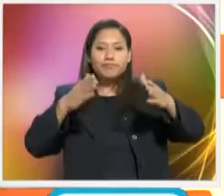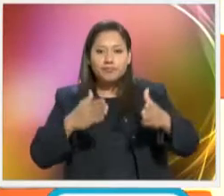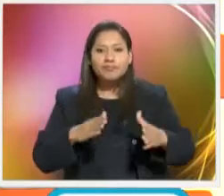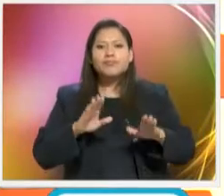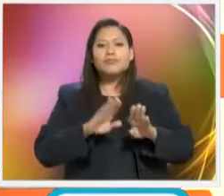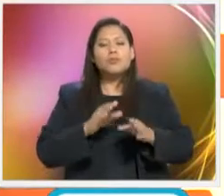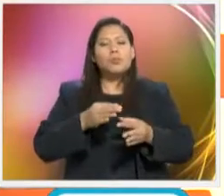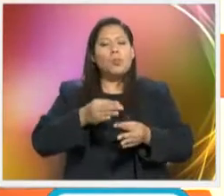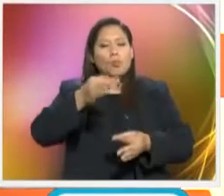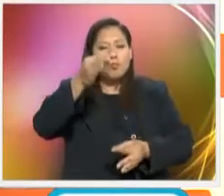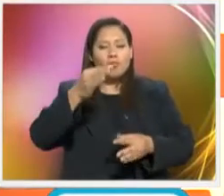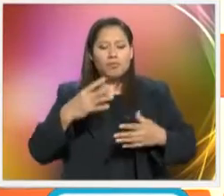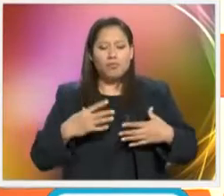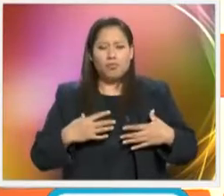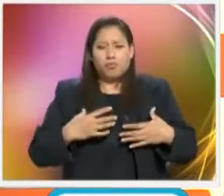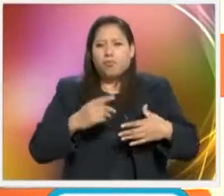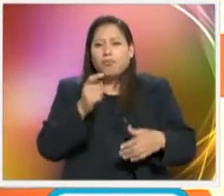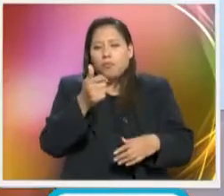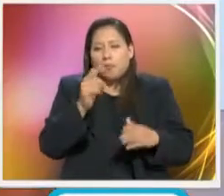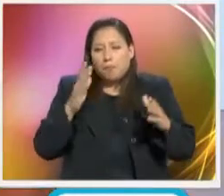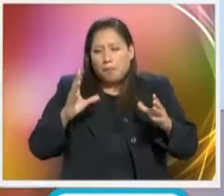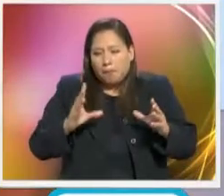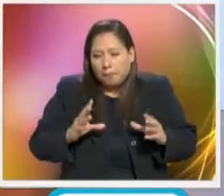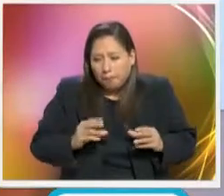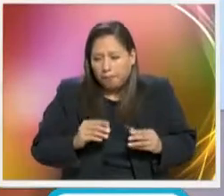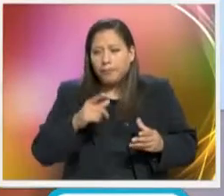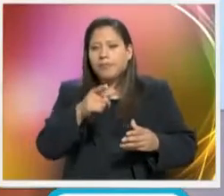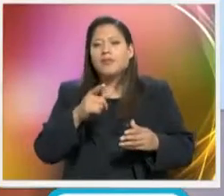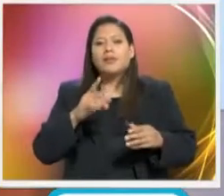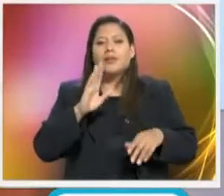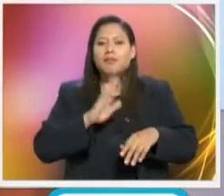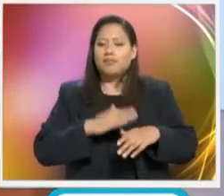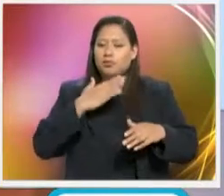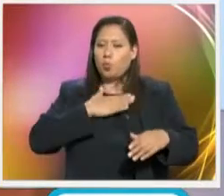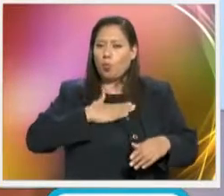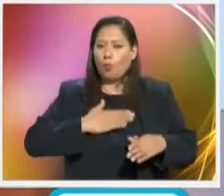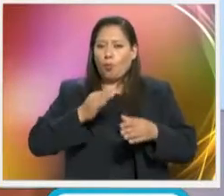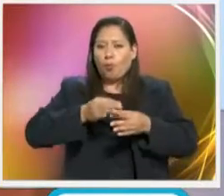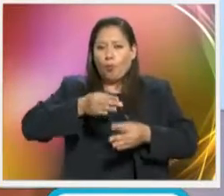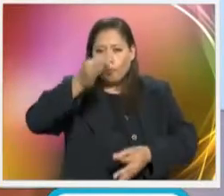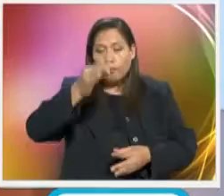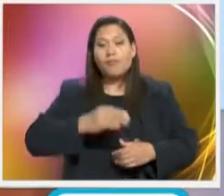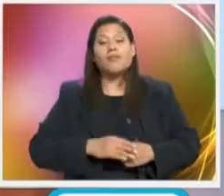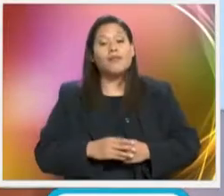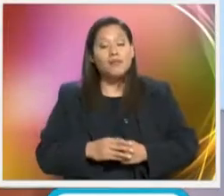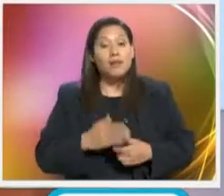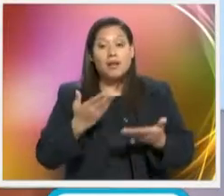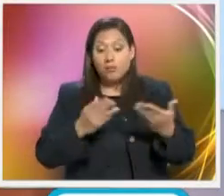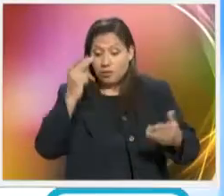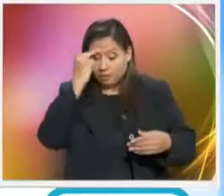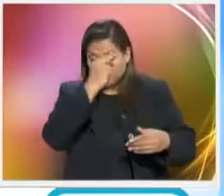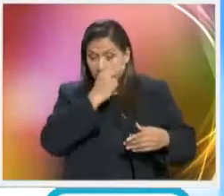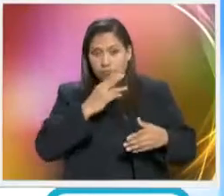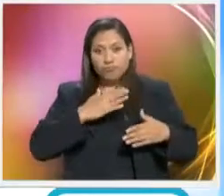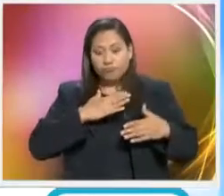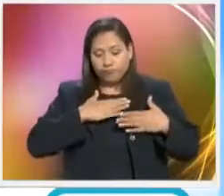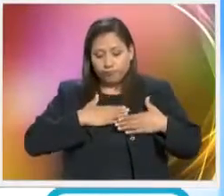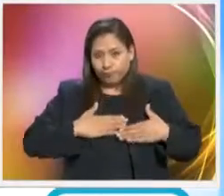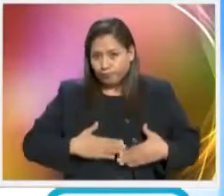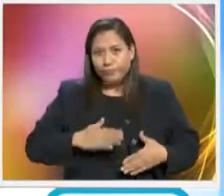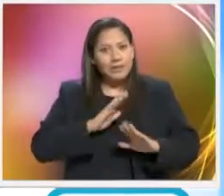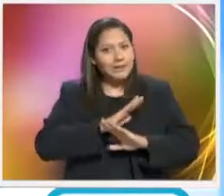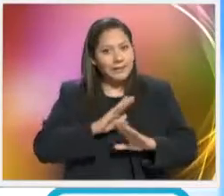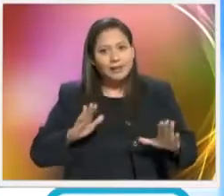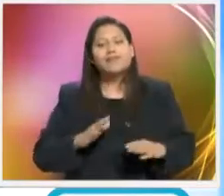más fitness, menos voluptuosa, un poco más atlética, más delgada. Y está quedando atrás entonces esa moda